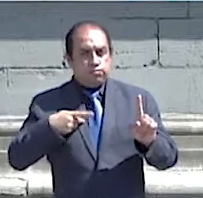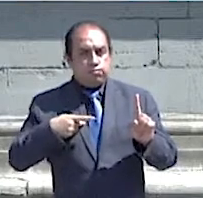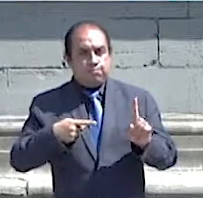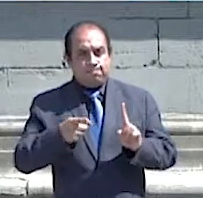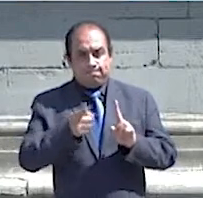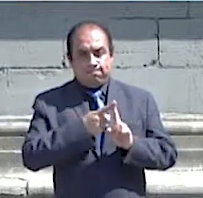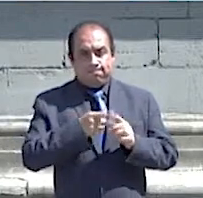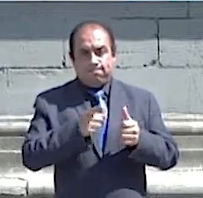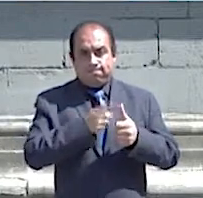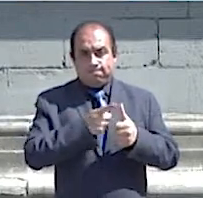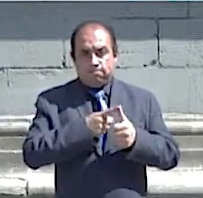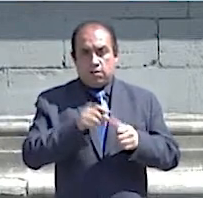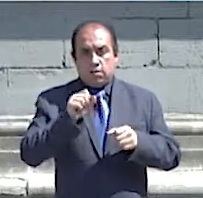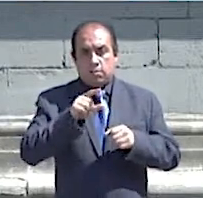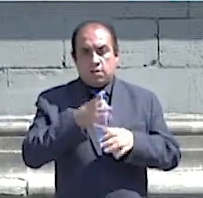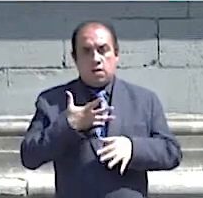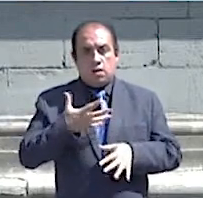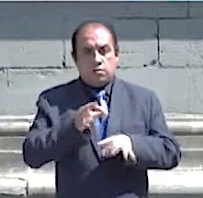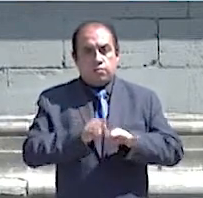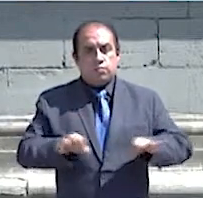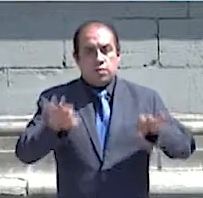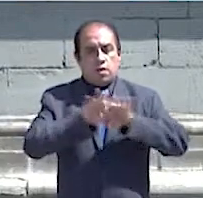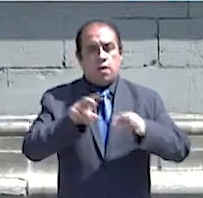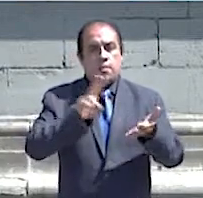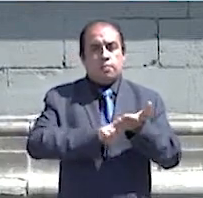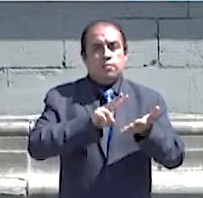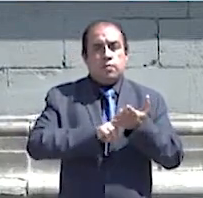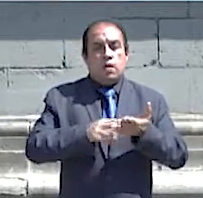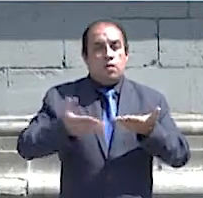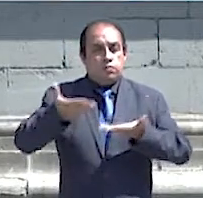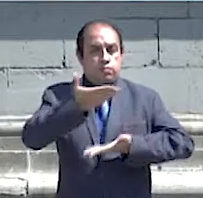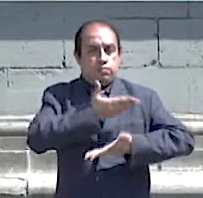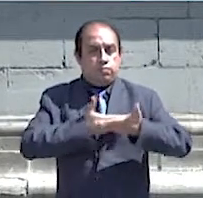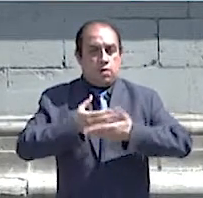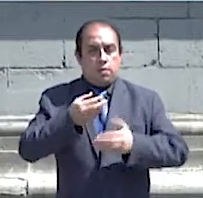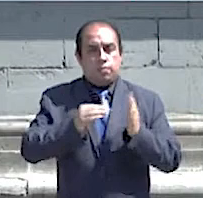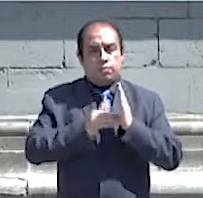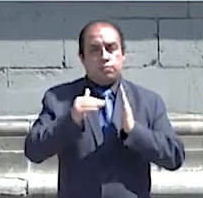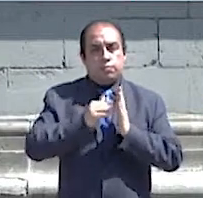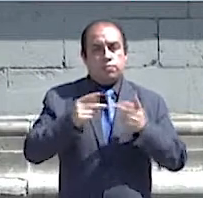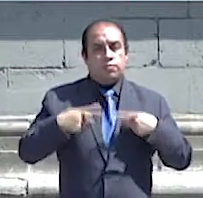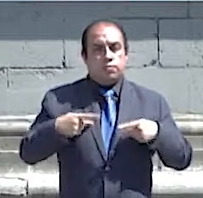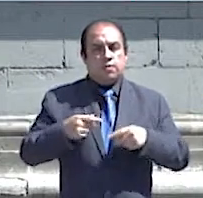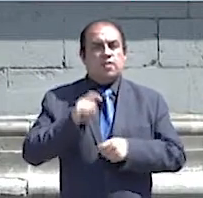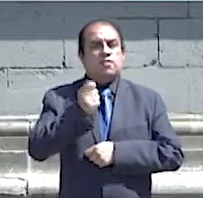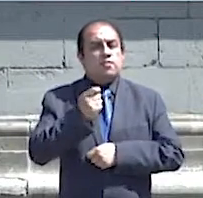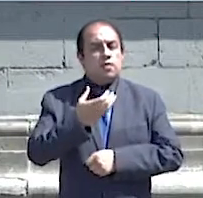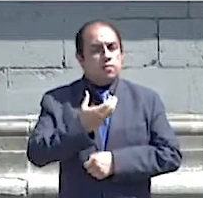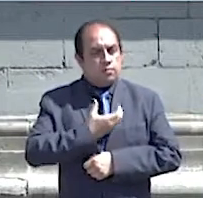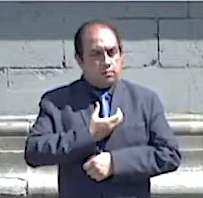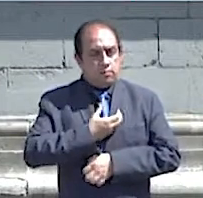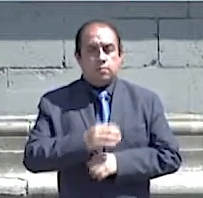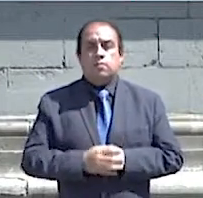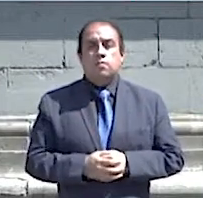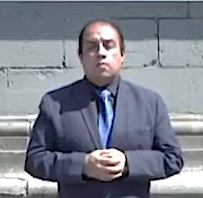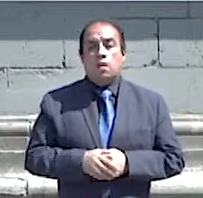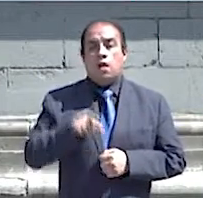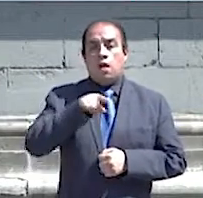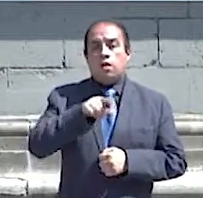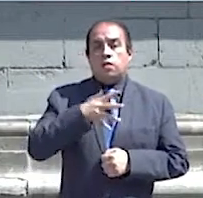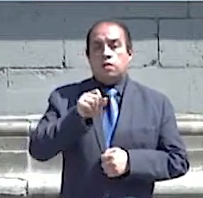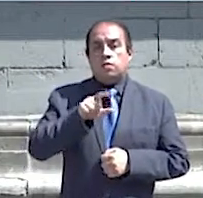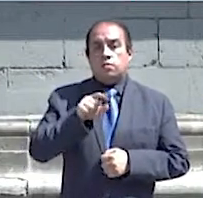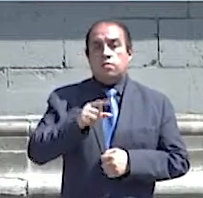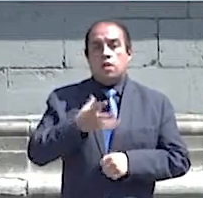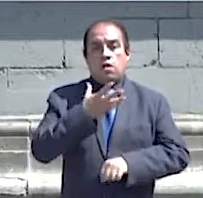valor al lugar en donde confluyen millones de personas, el Centro Histórico de la Ciudad de México. De ahí, su